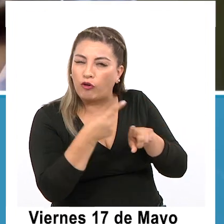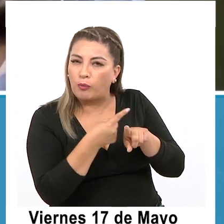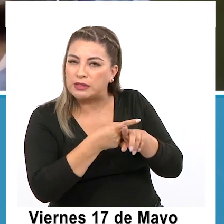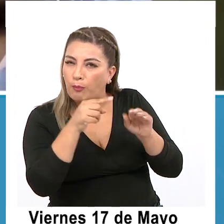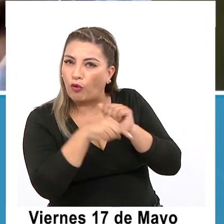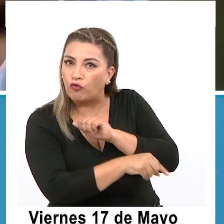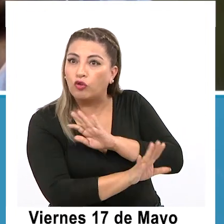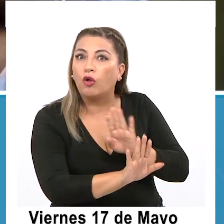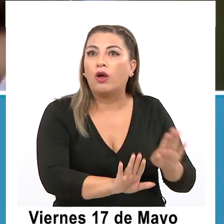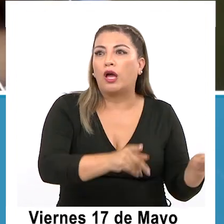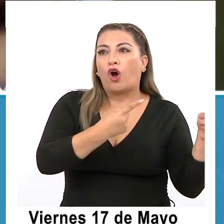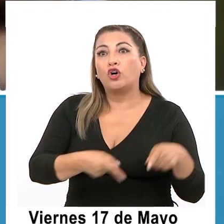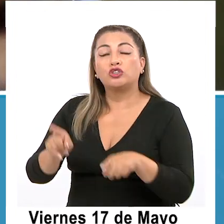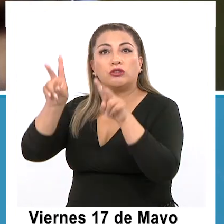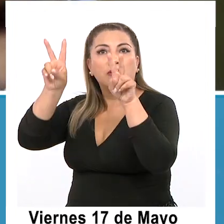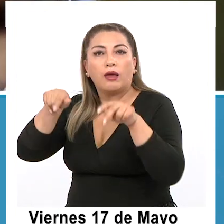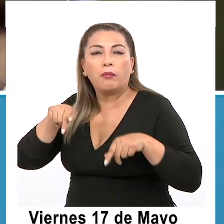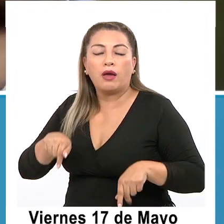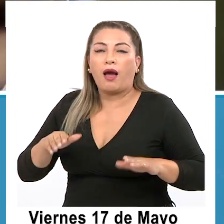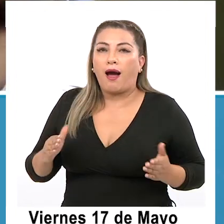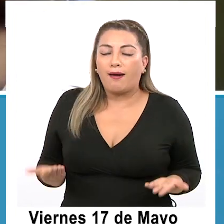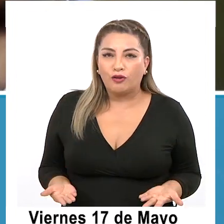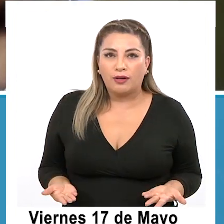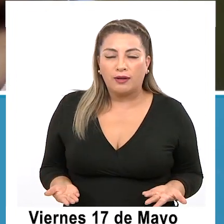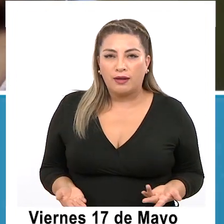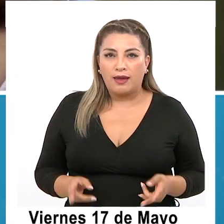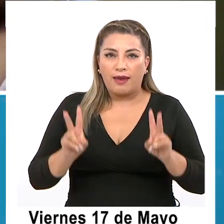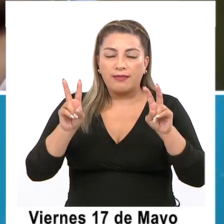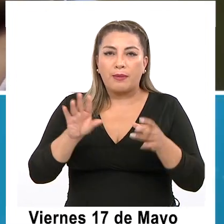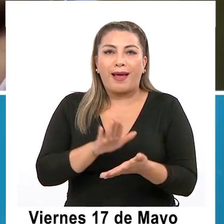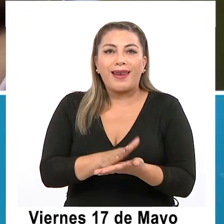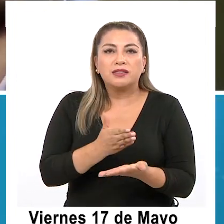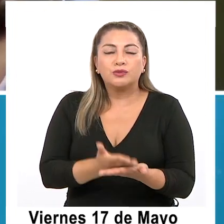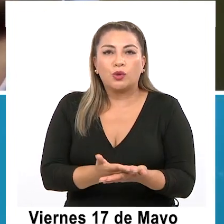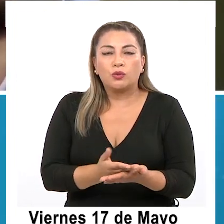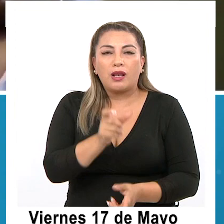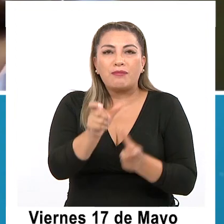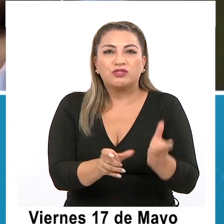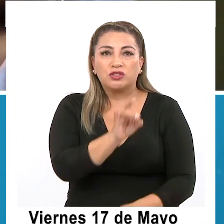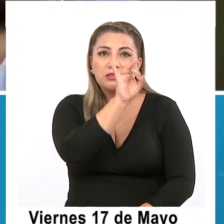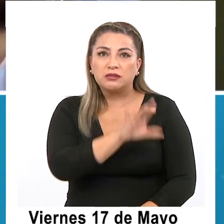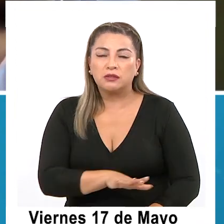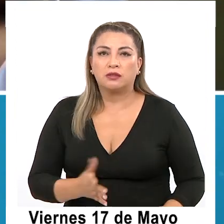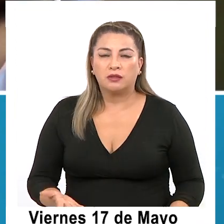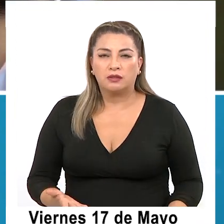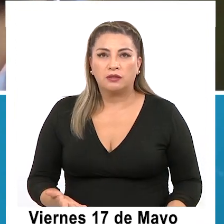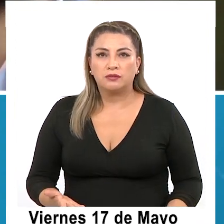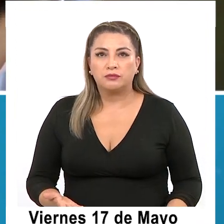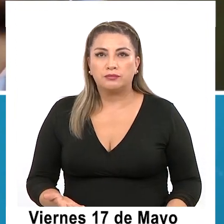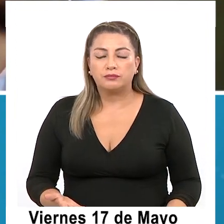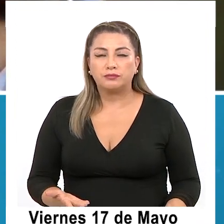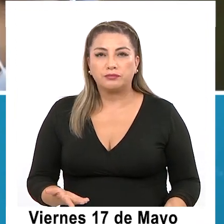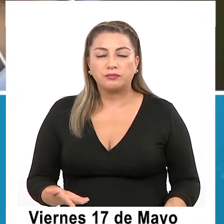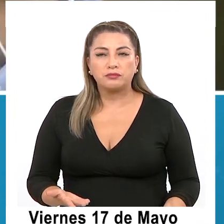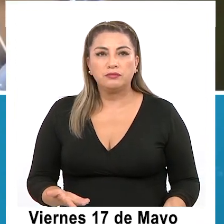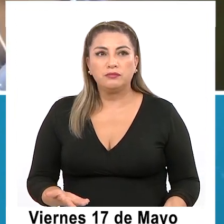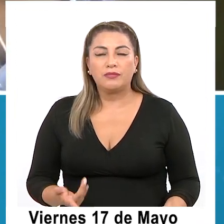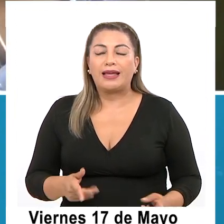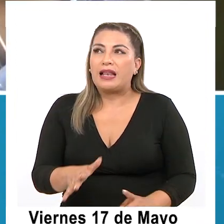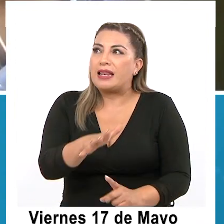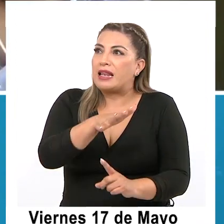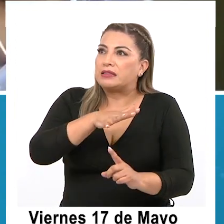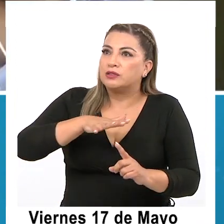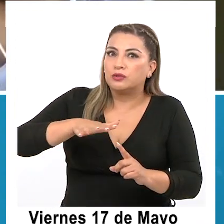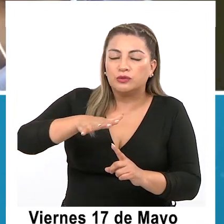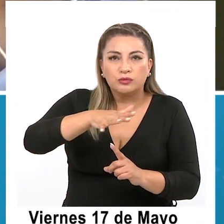momento, en este momento del tema de la salud de los chilenos, finalmente la